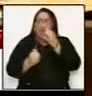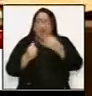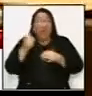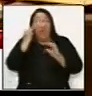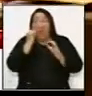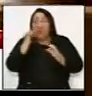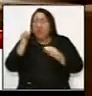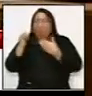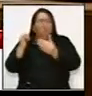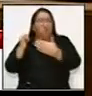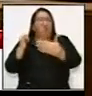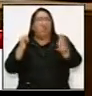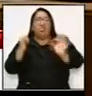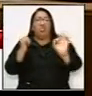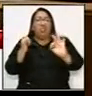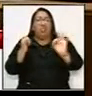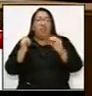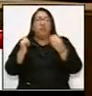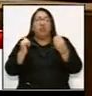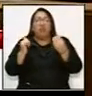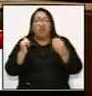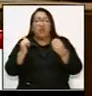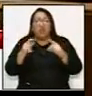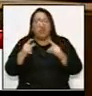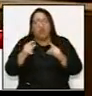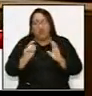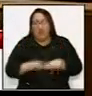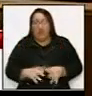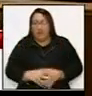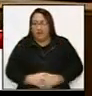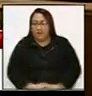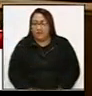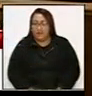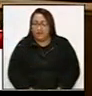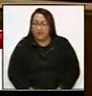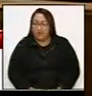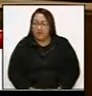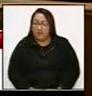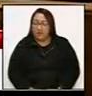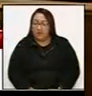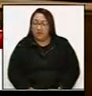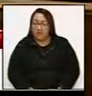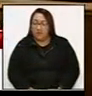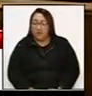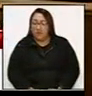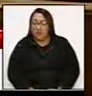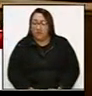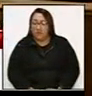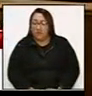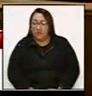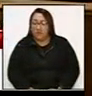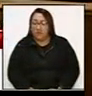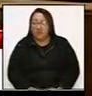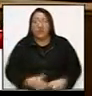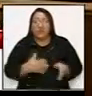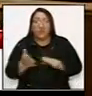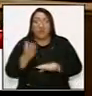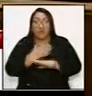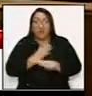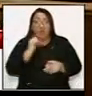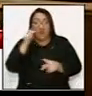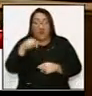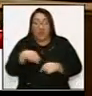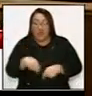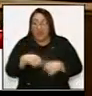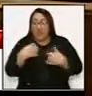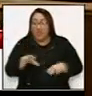grabación, no hay continuidad. Eso es un hecho. O sea, y de paso quiero decir de que antes de que esto llegara acá,